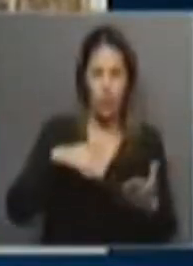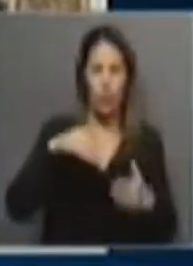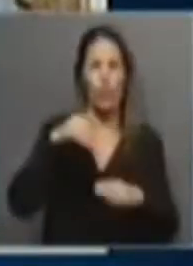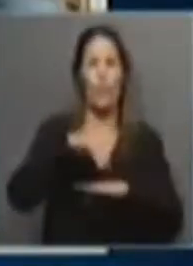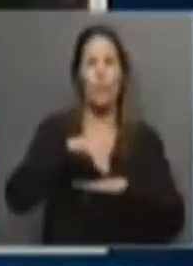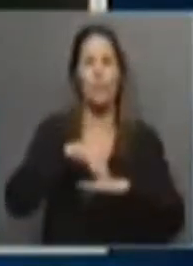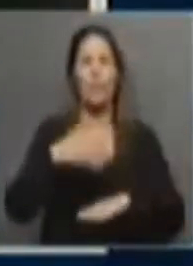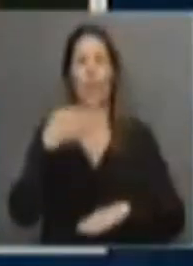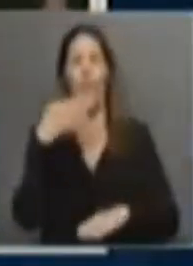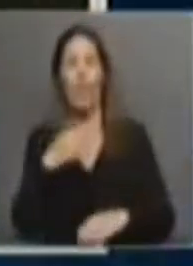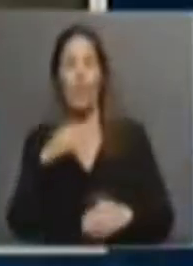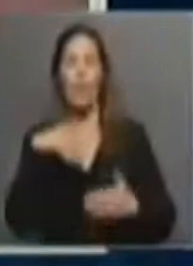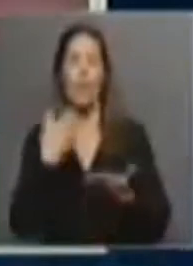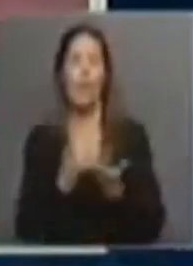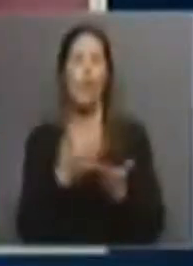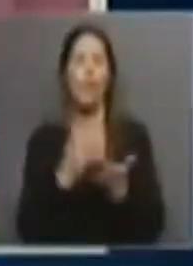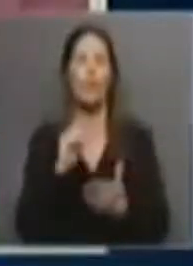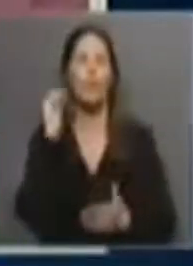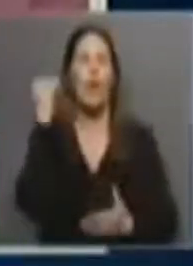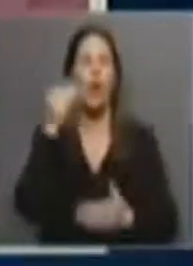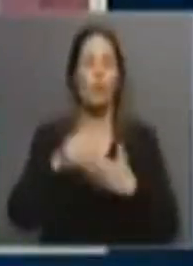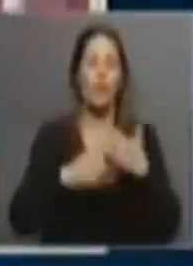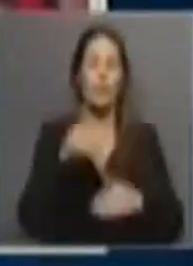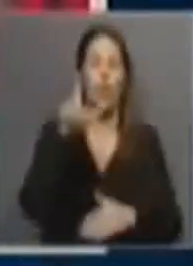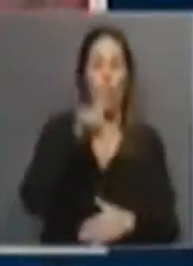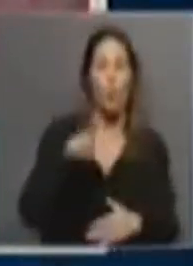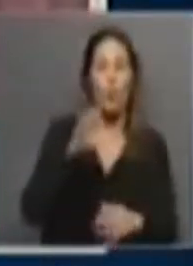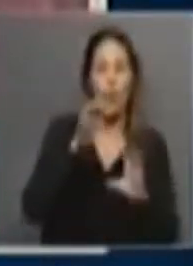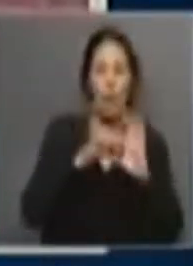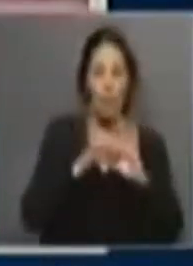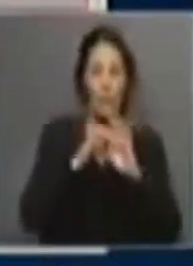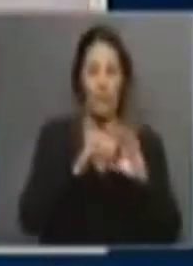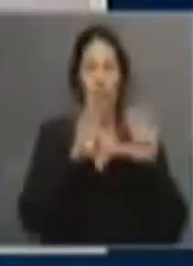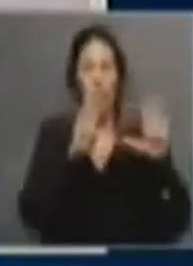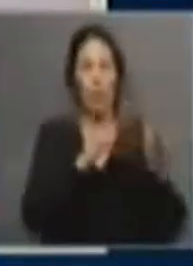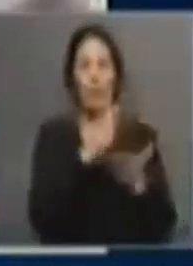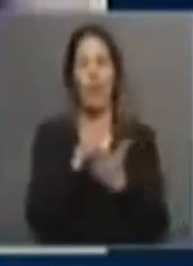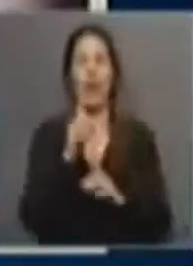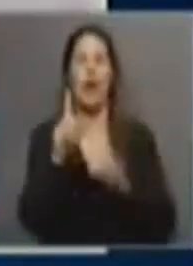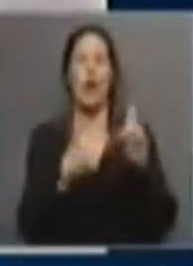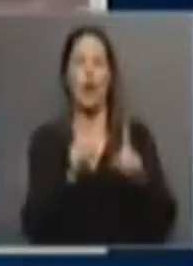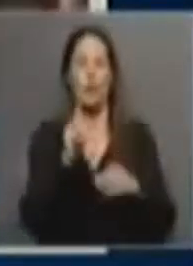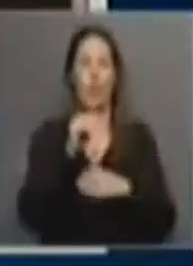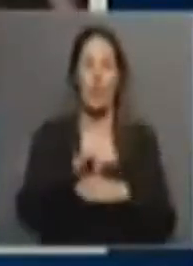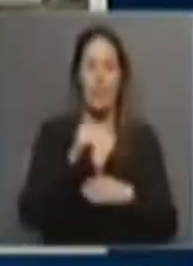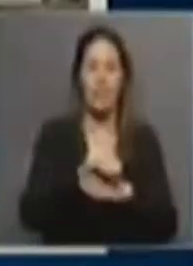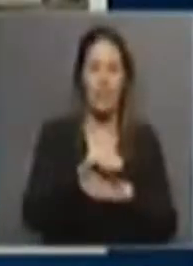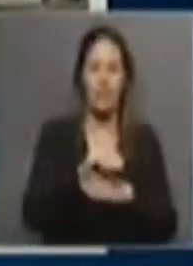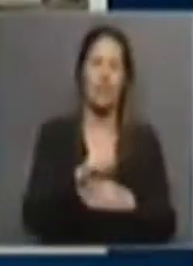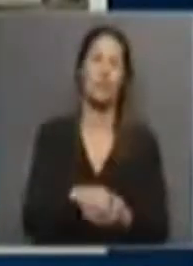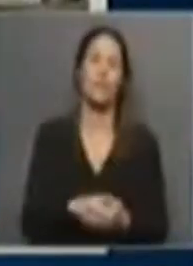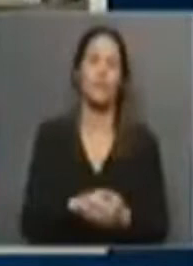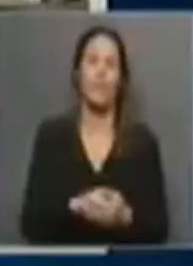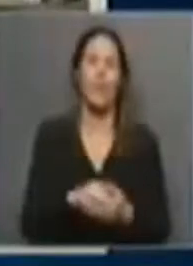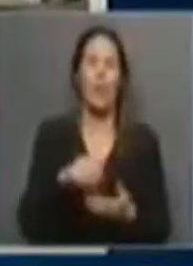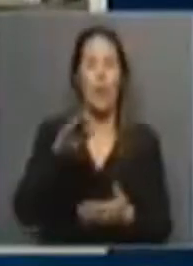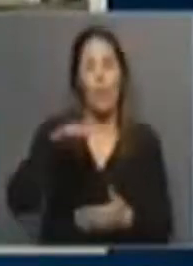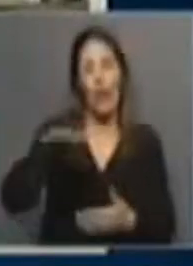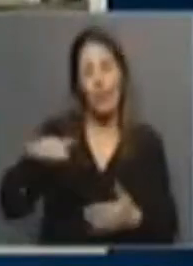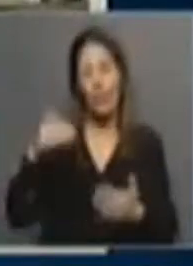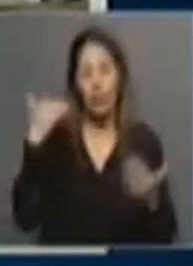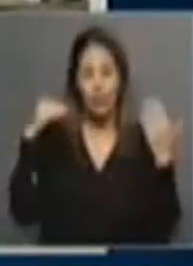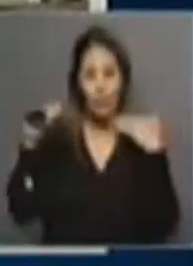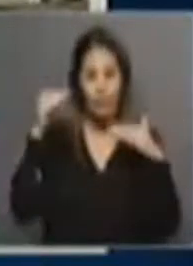B. La propuesta para jóvenes se desarrolla los lunes y miércoles de 9 a 11 horas en la Plaza Liber Sereñi. Para niños, niñas